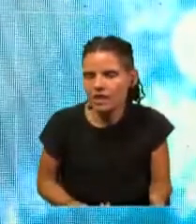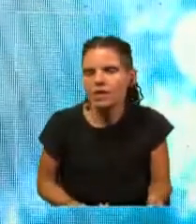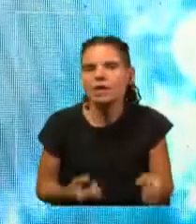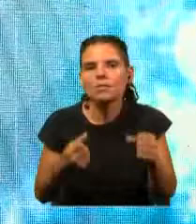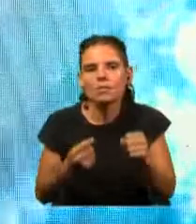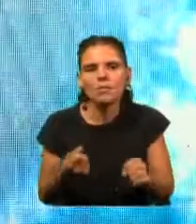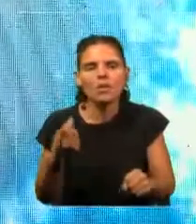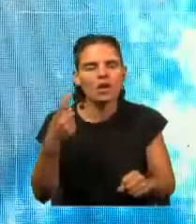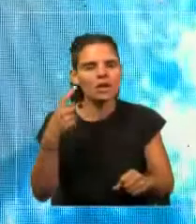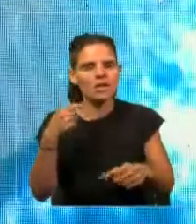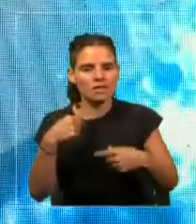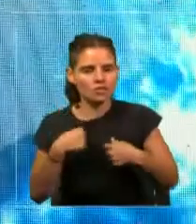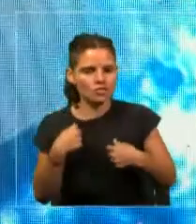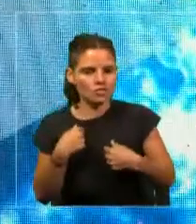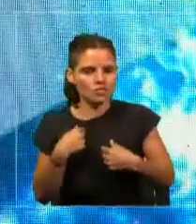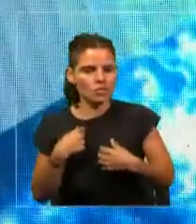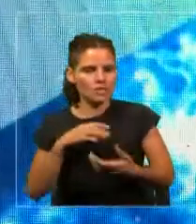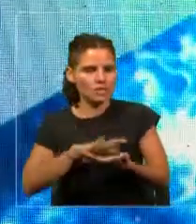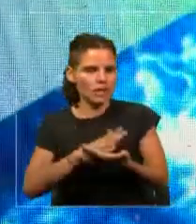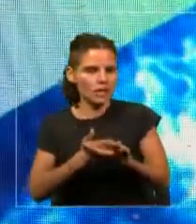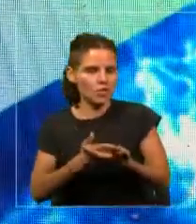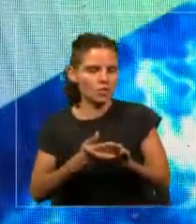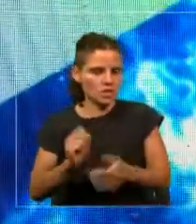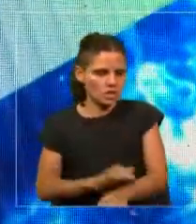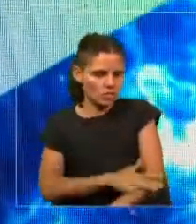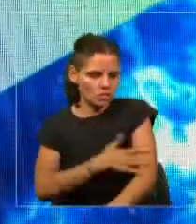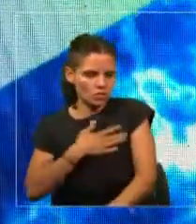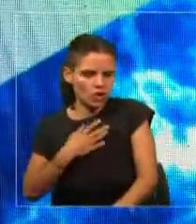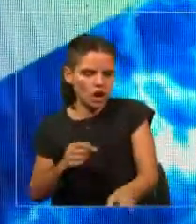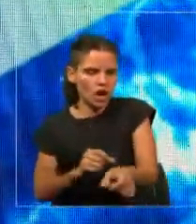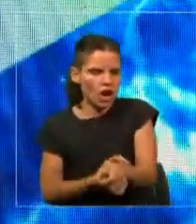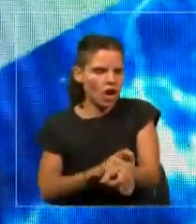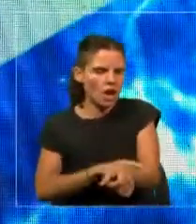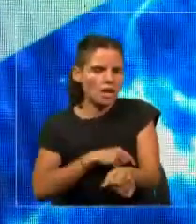Interpretar nuestros flujos emocionales,